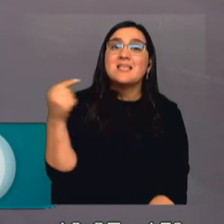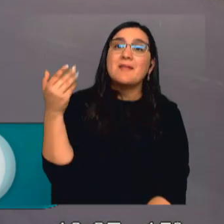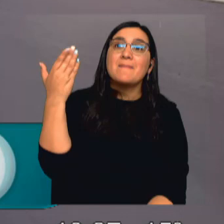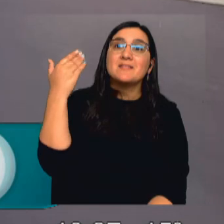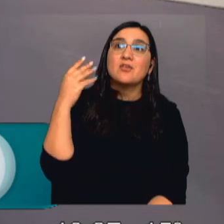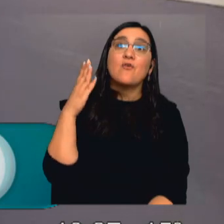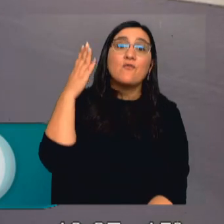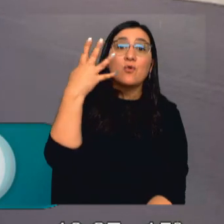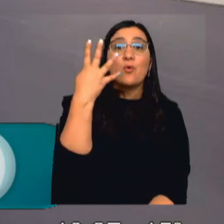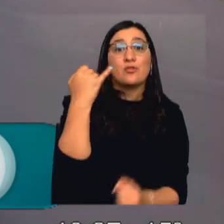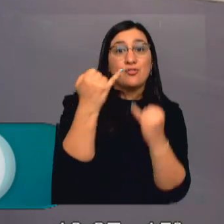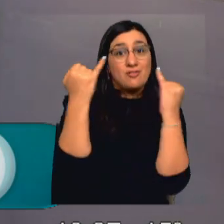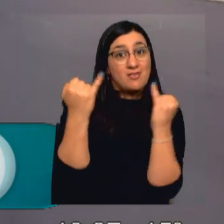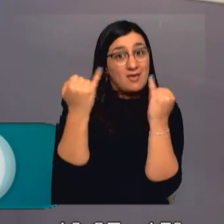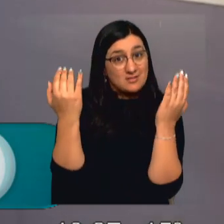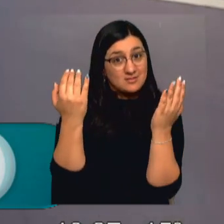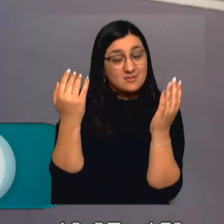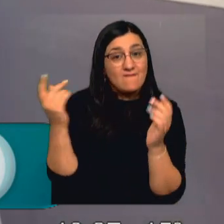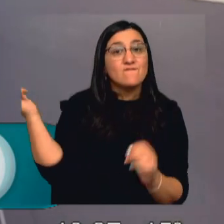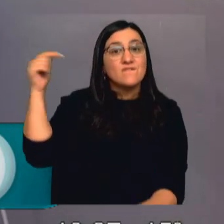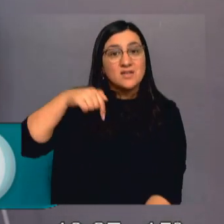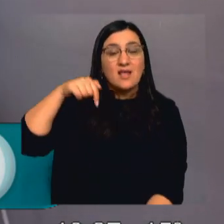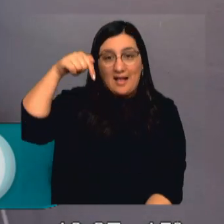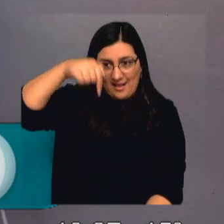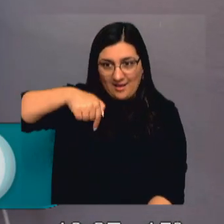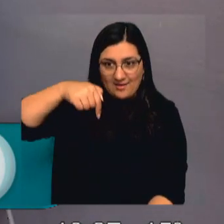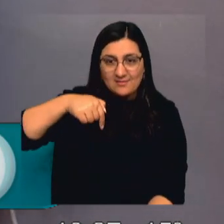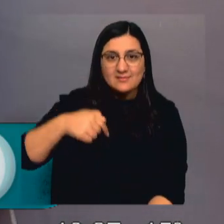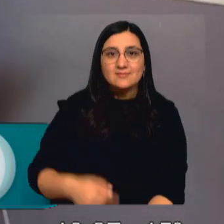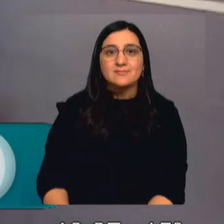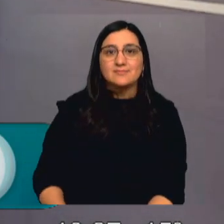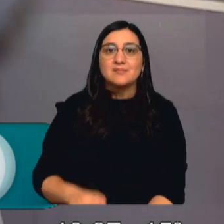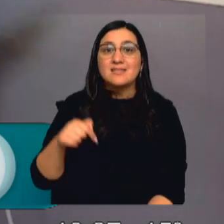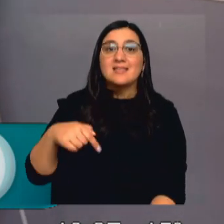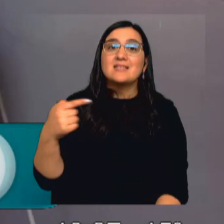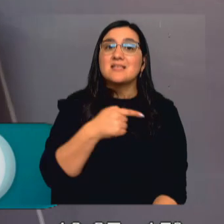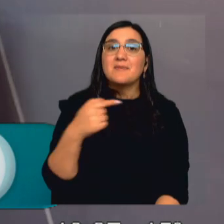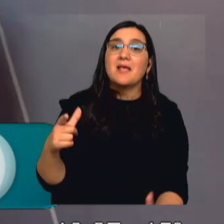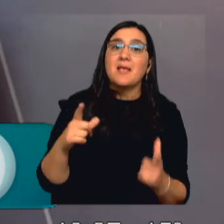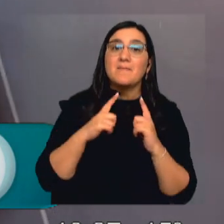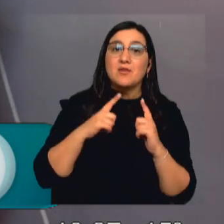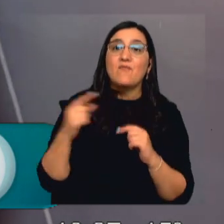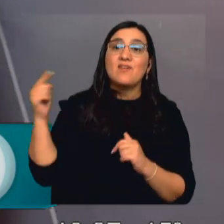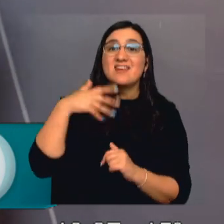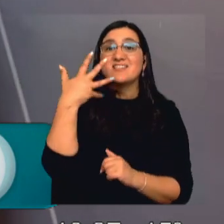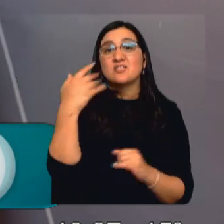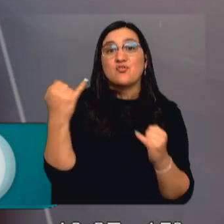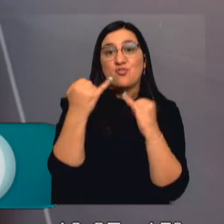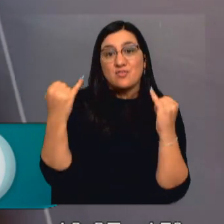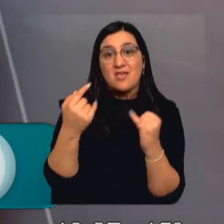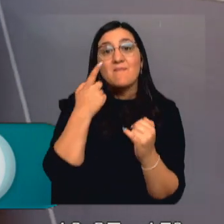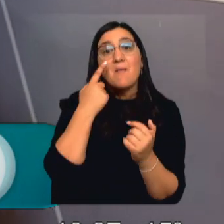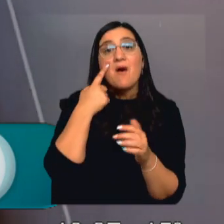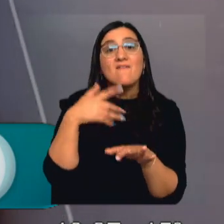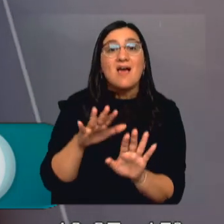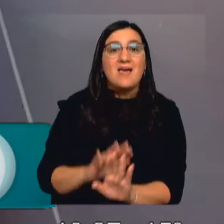pasada fui 4 días. Ah, bueno. Vine en realidad, vine acá. Y ahora, esta semana espero venir 5. Así que veremos cómo me